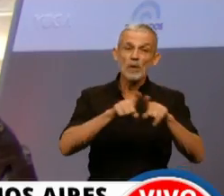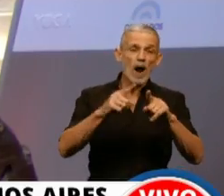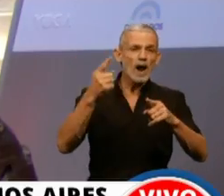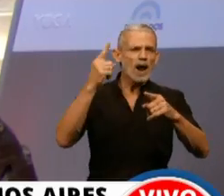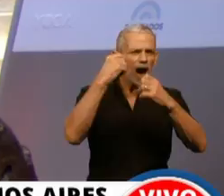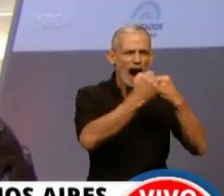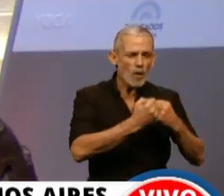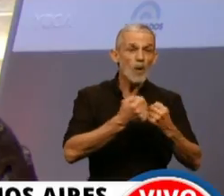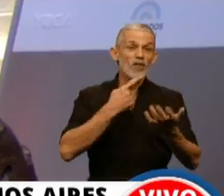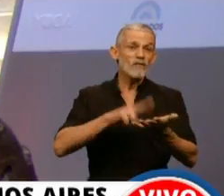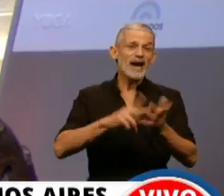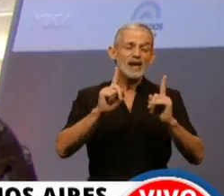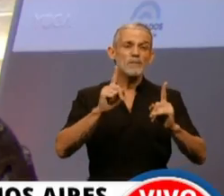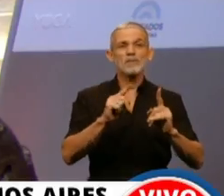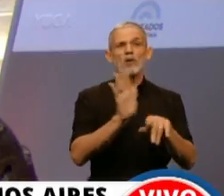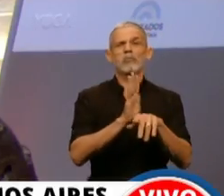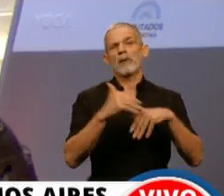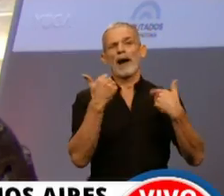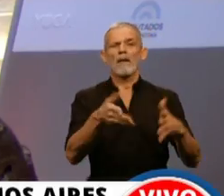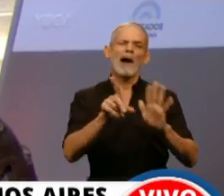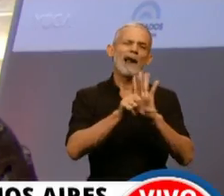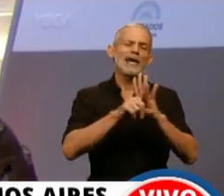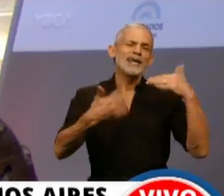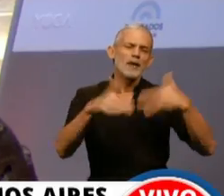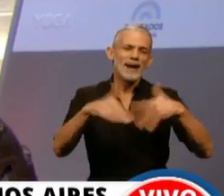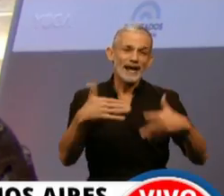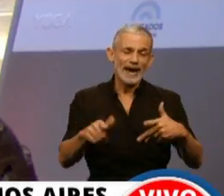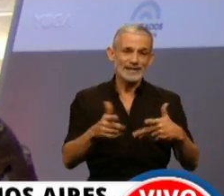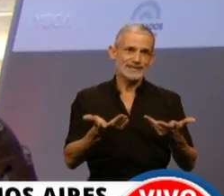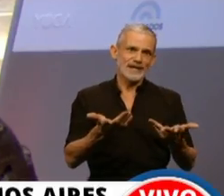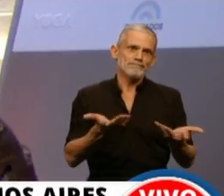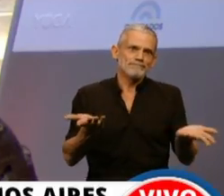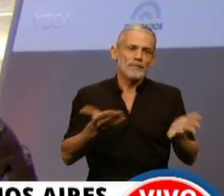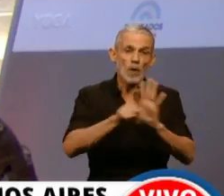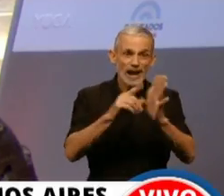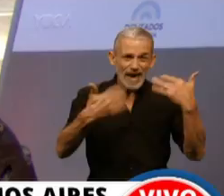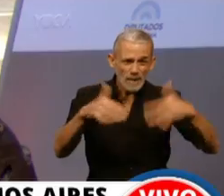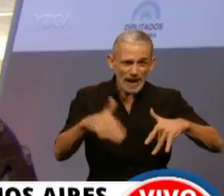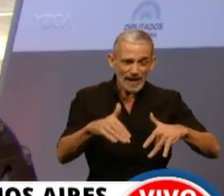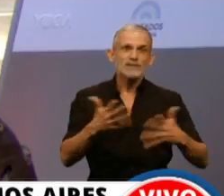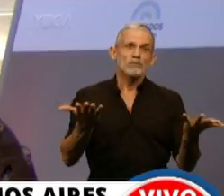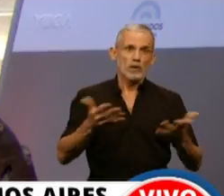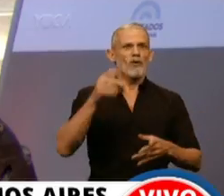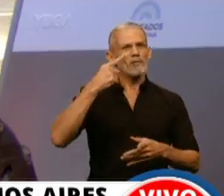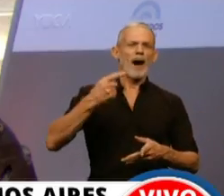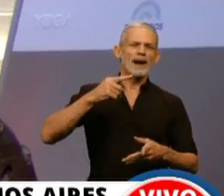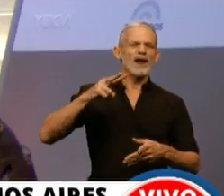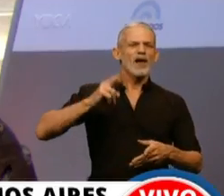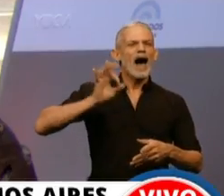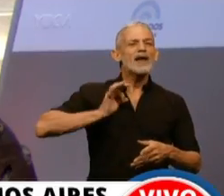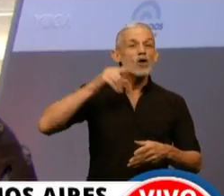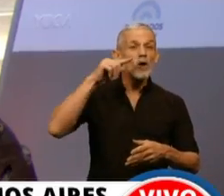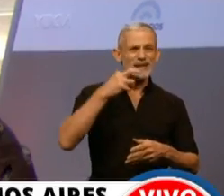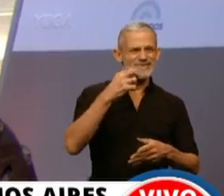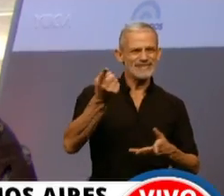también avalan leyes de emergencia que se citan los fundamentos bueno 2019 emergencia